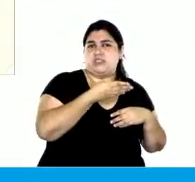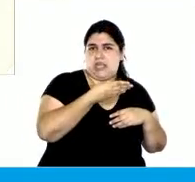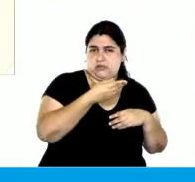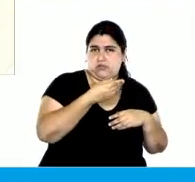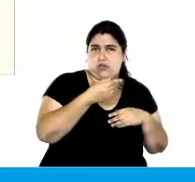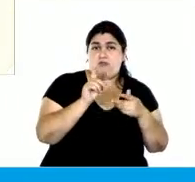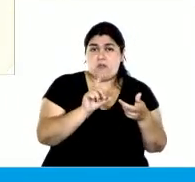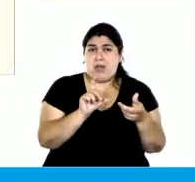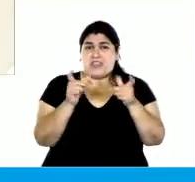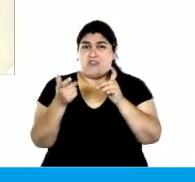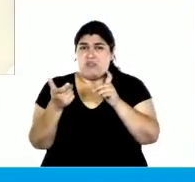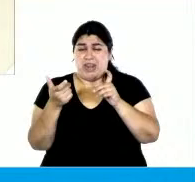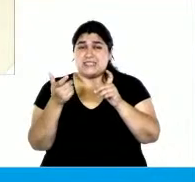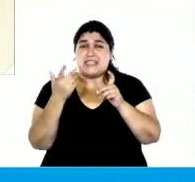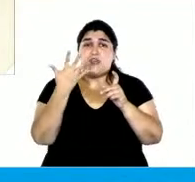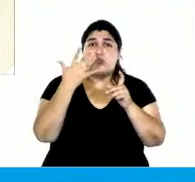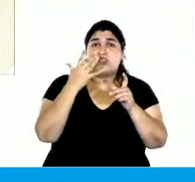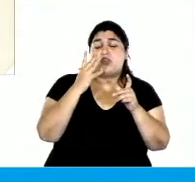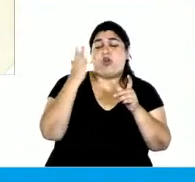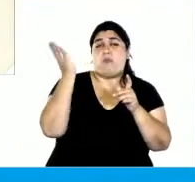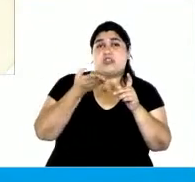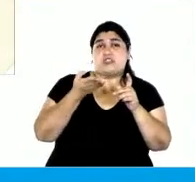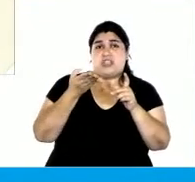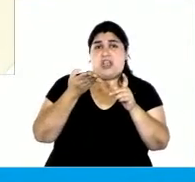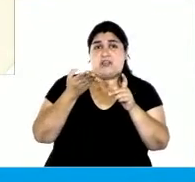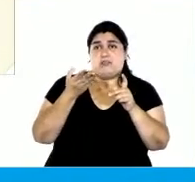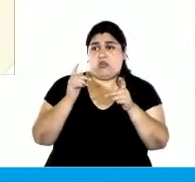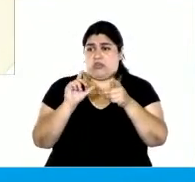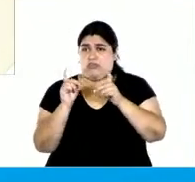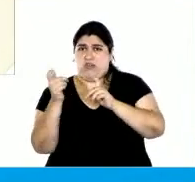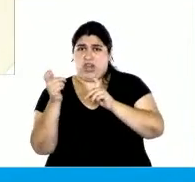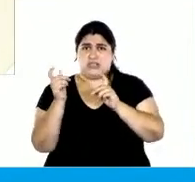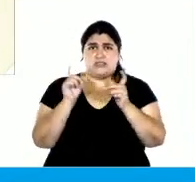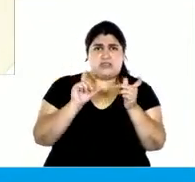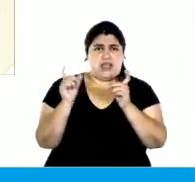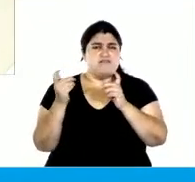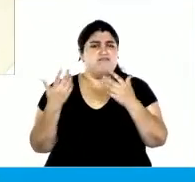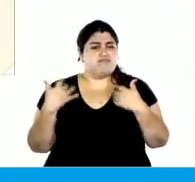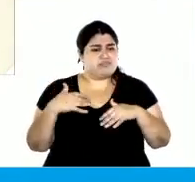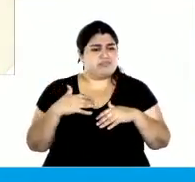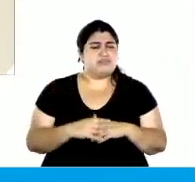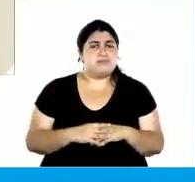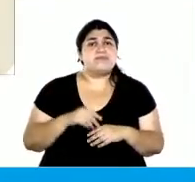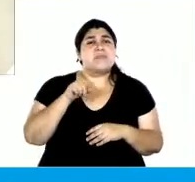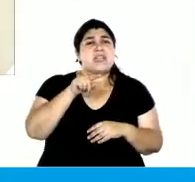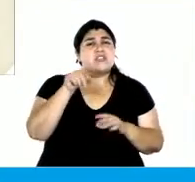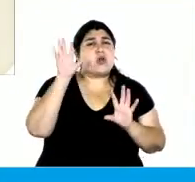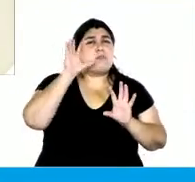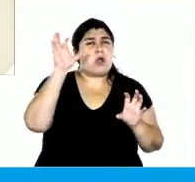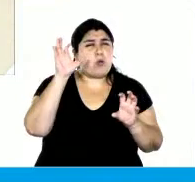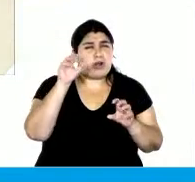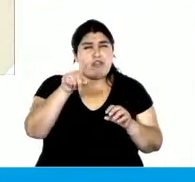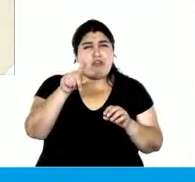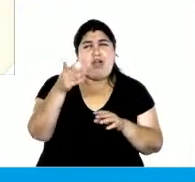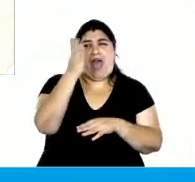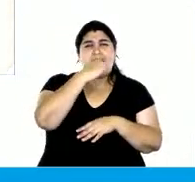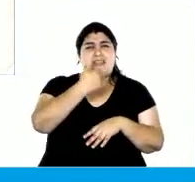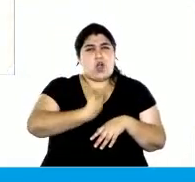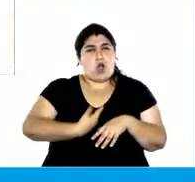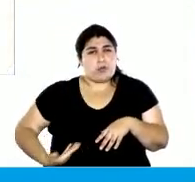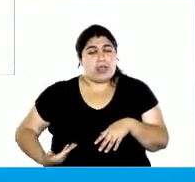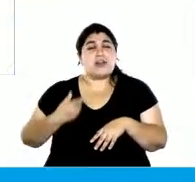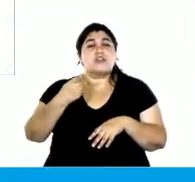de un 5% entre uno y otro. Y me acuerdo al principio del gobierno cuando hablaba del gobierno